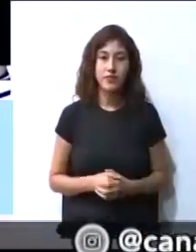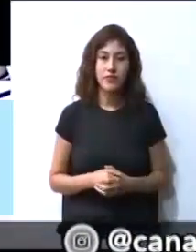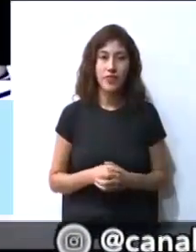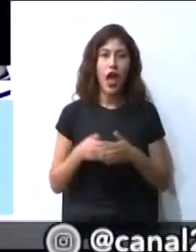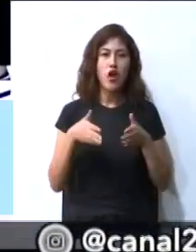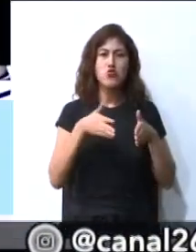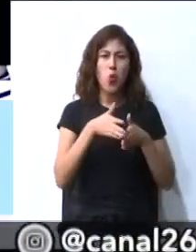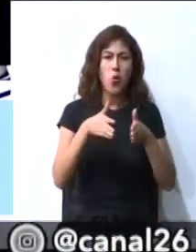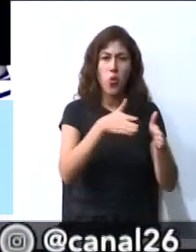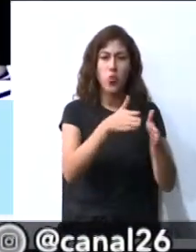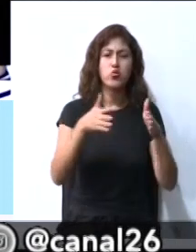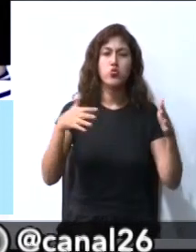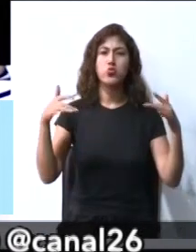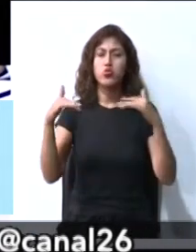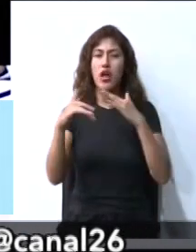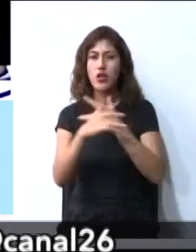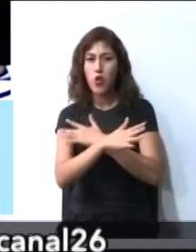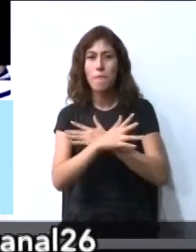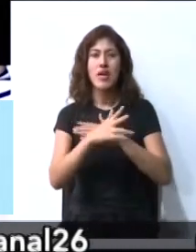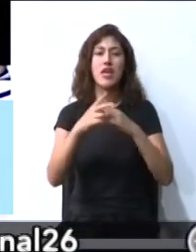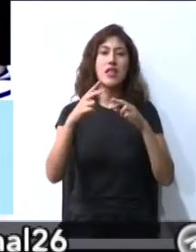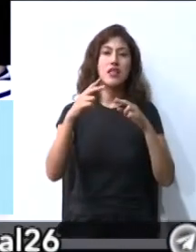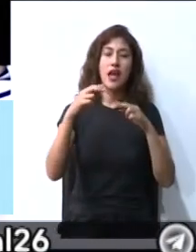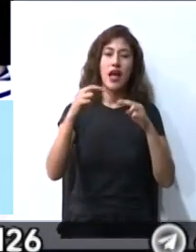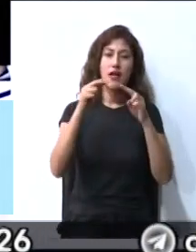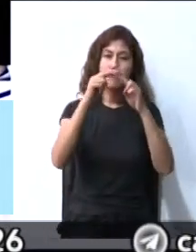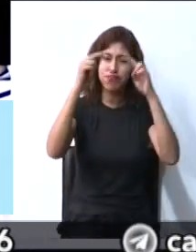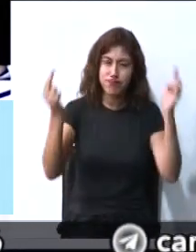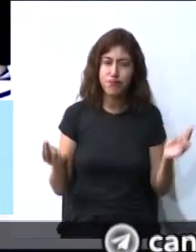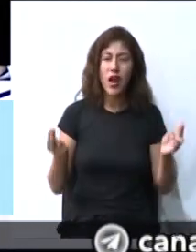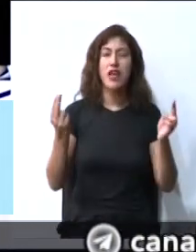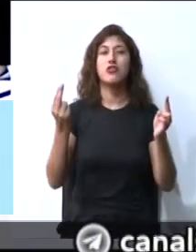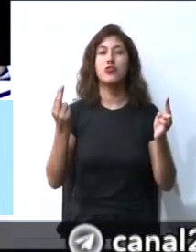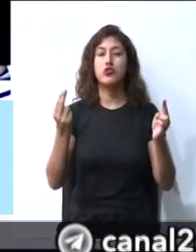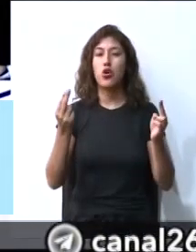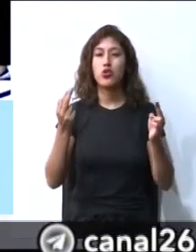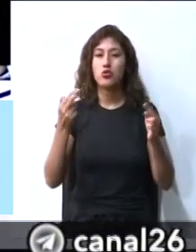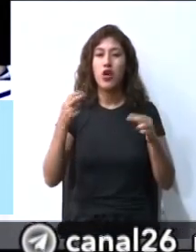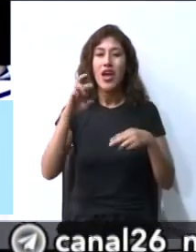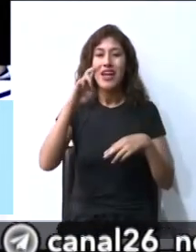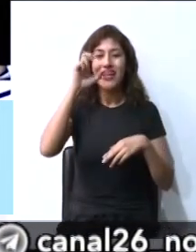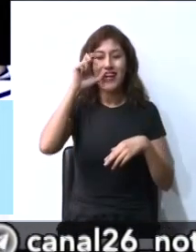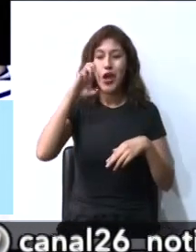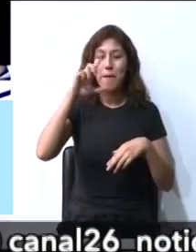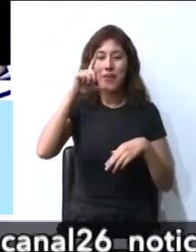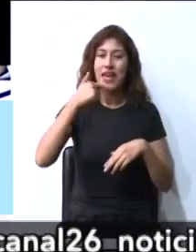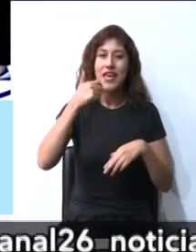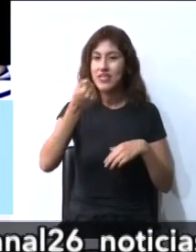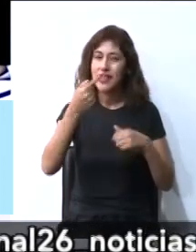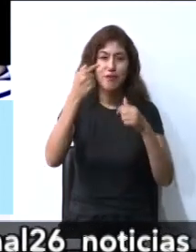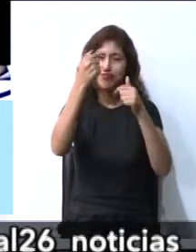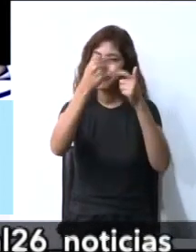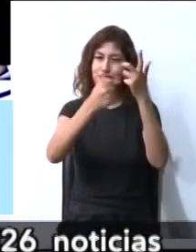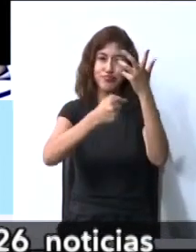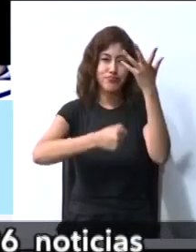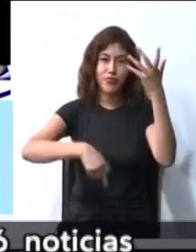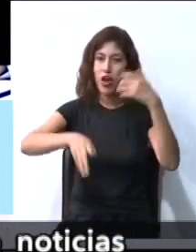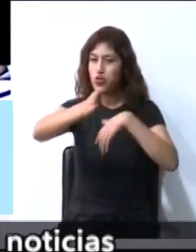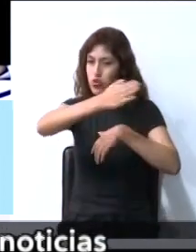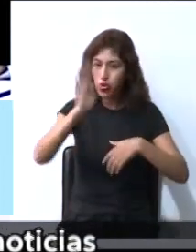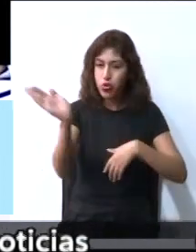Rutas, autopistas, puertos, aeropuertos, puentes, gasoductos, represas, todo es necesario para que el país se